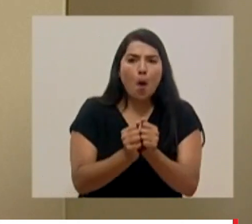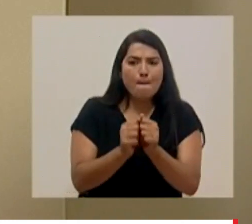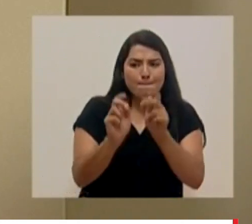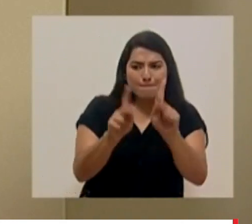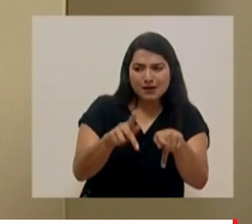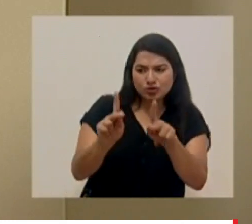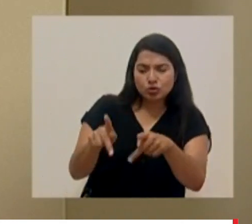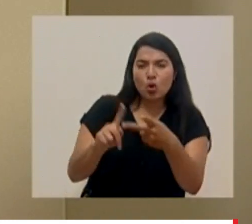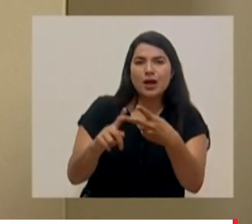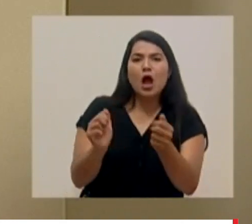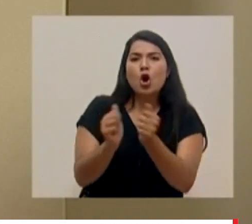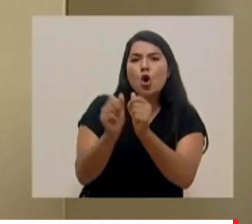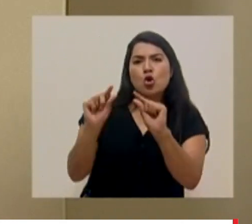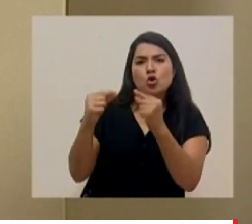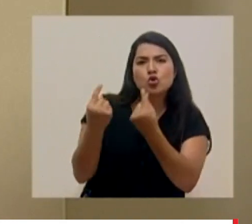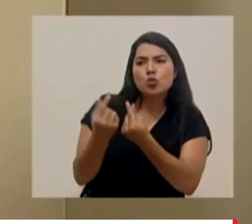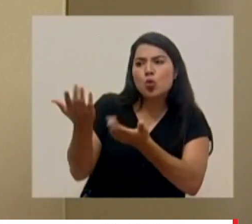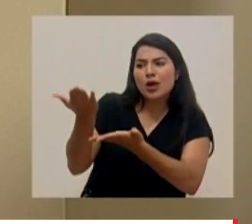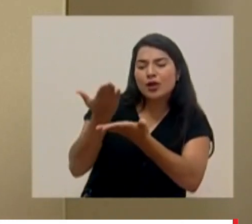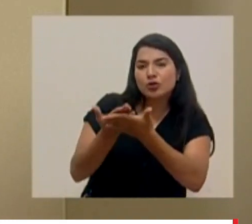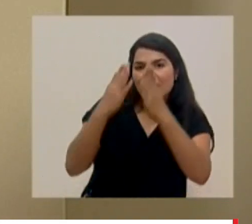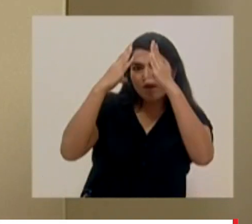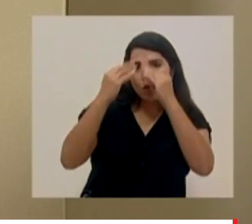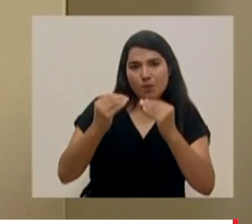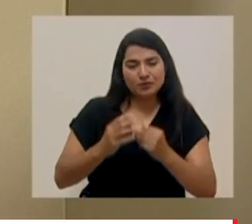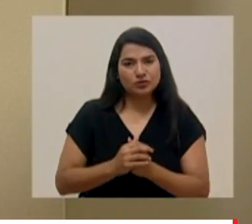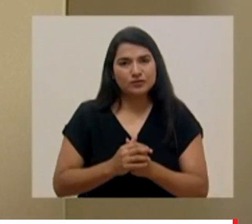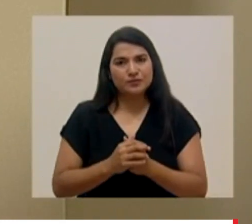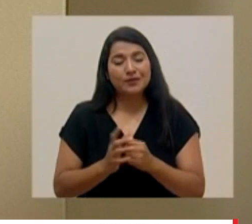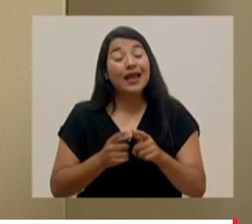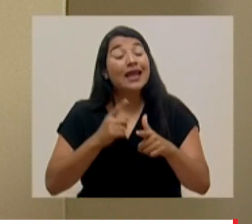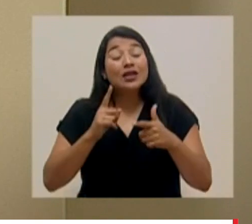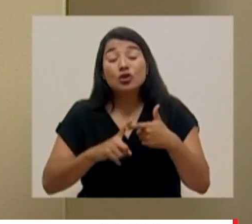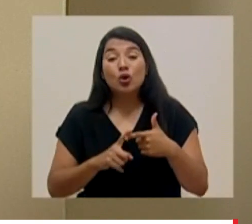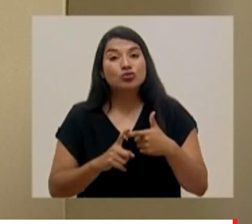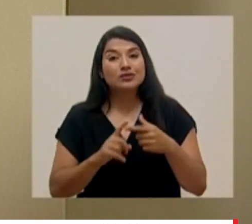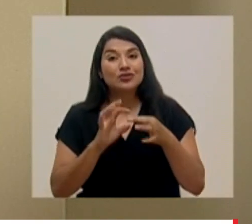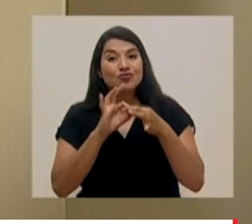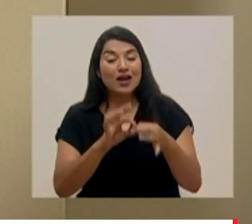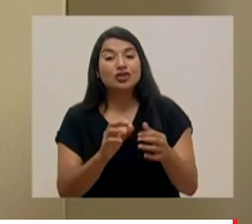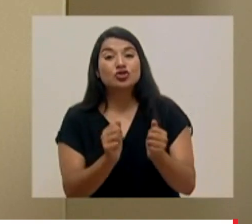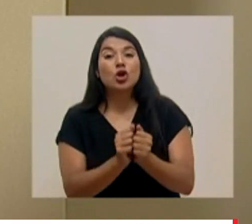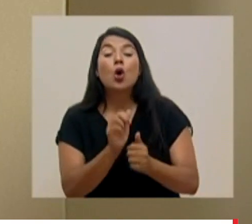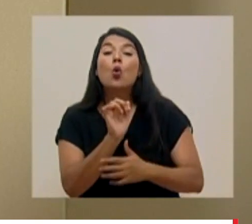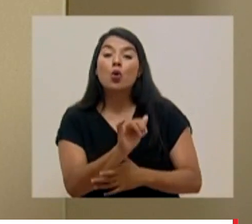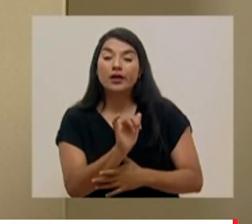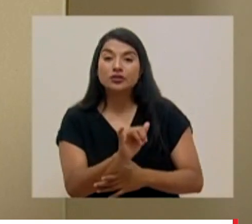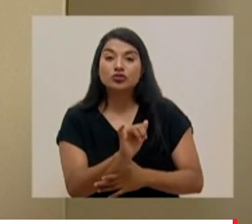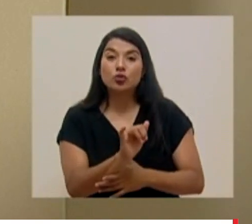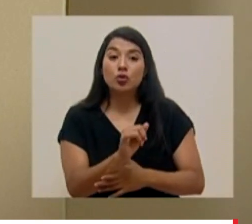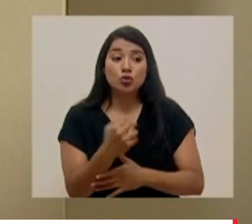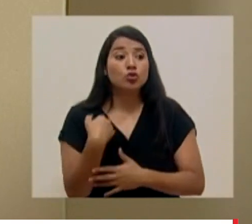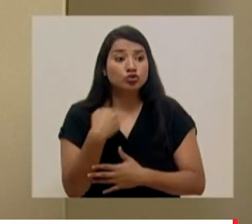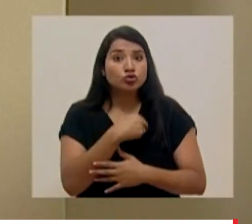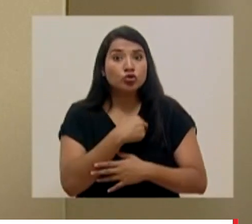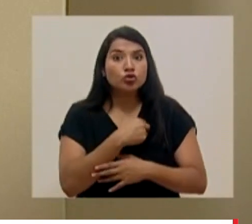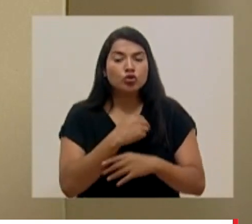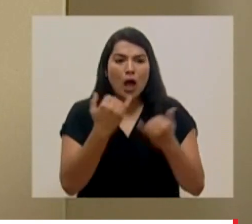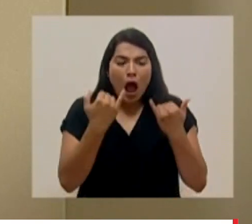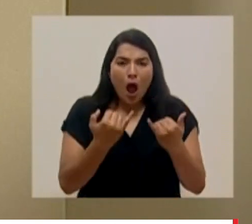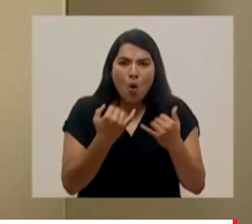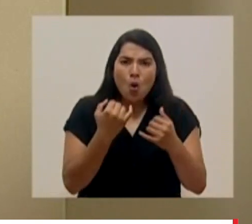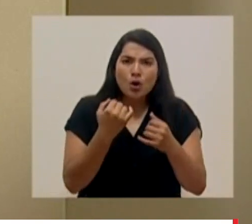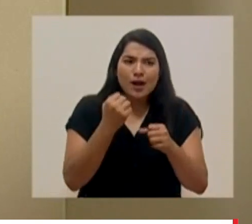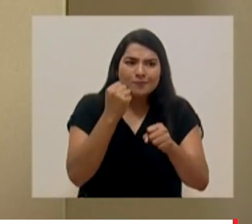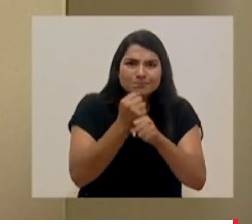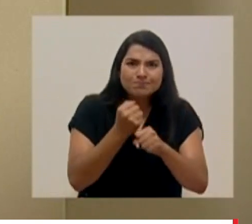análisis numéricos, así que en esto nos ocupamos de